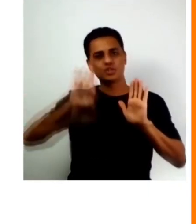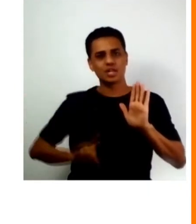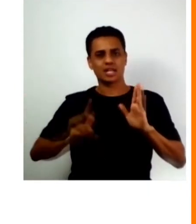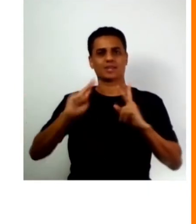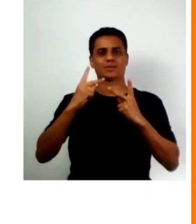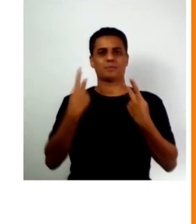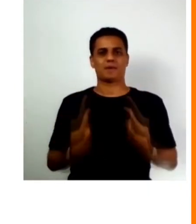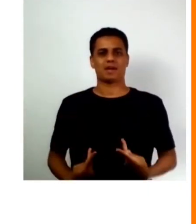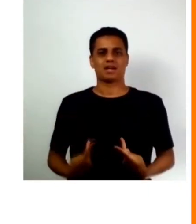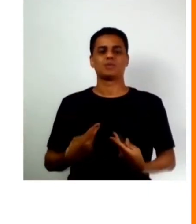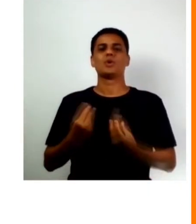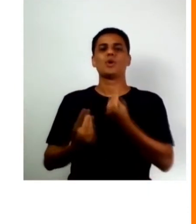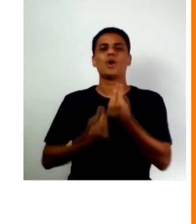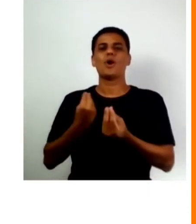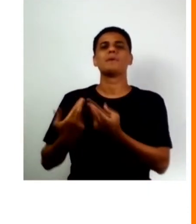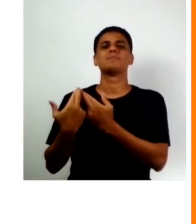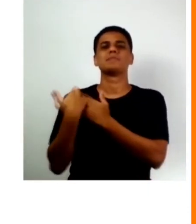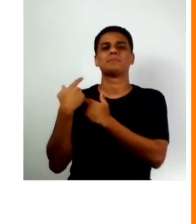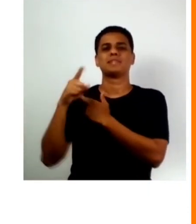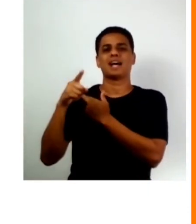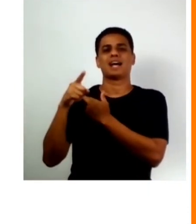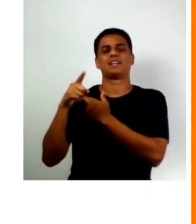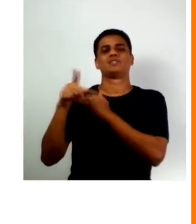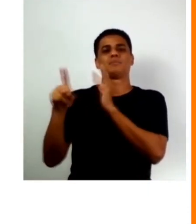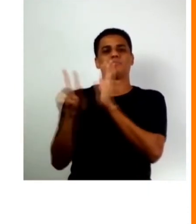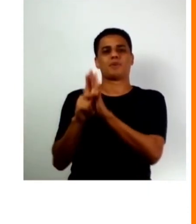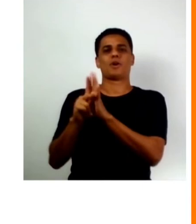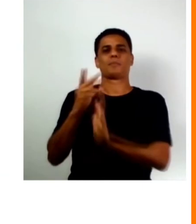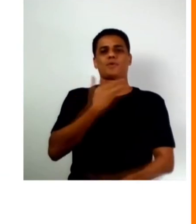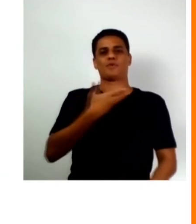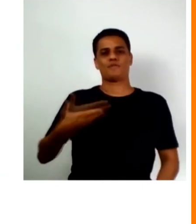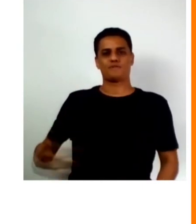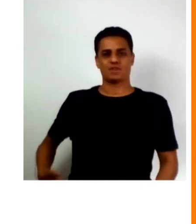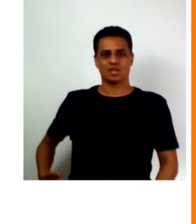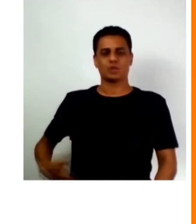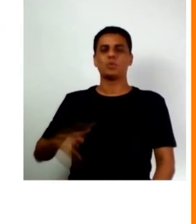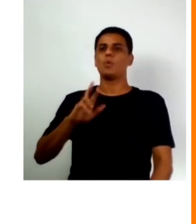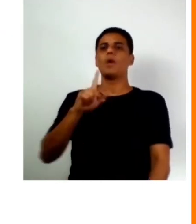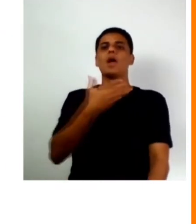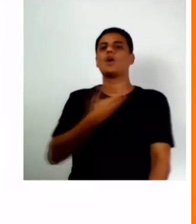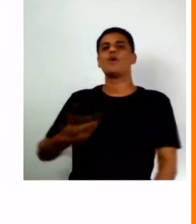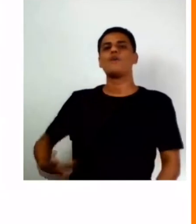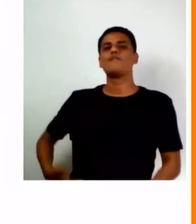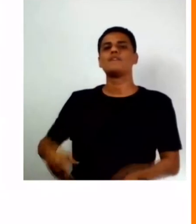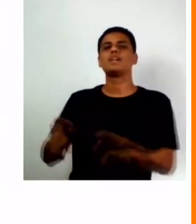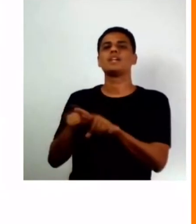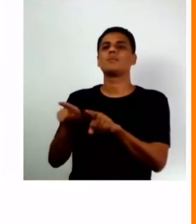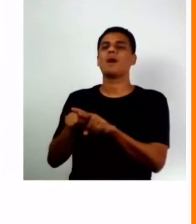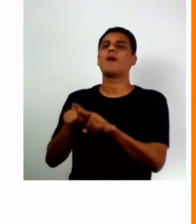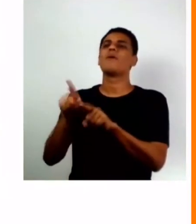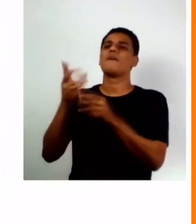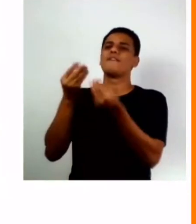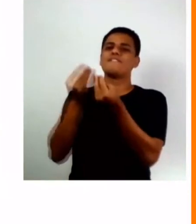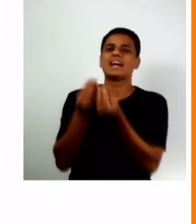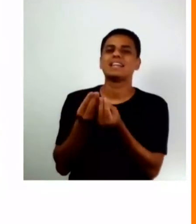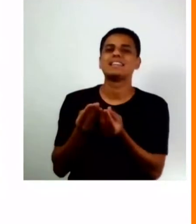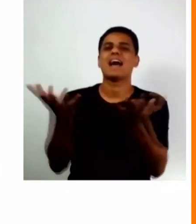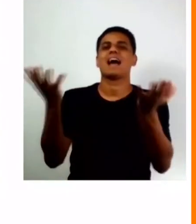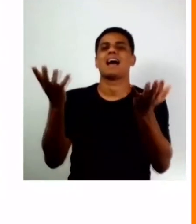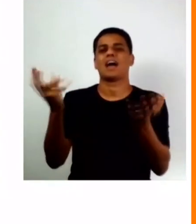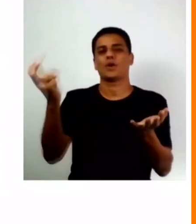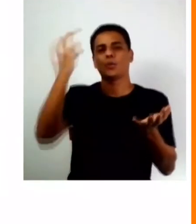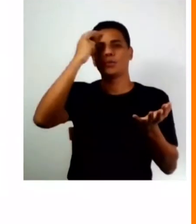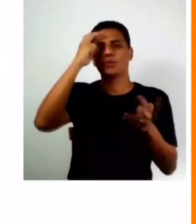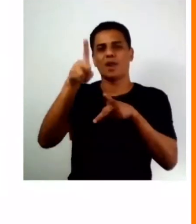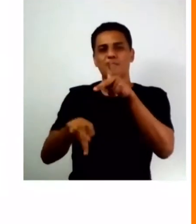paternalista, deste Estado ilustrado que vai dar cultura ao pobo, está superada por dizer que